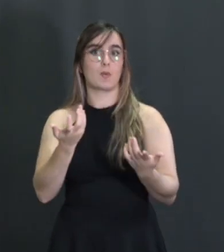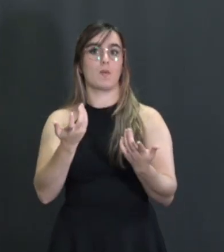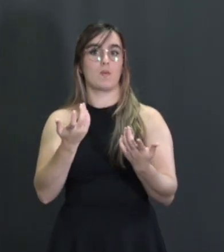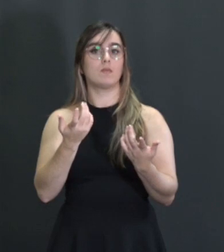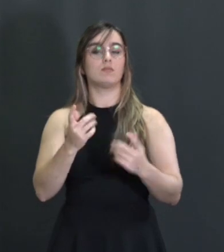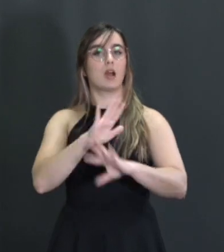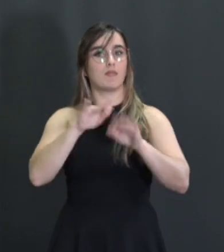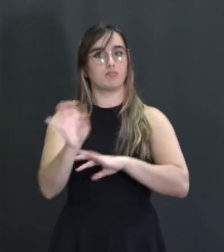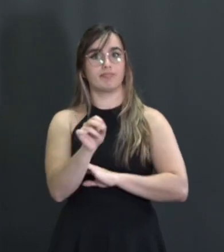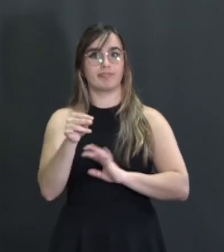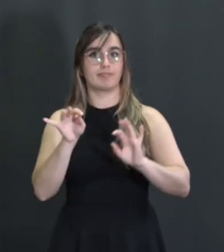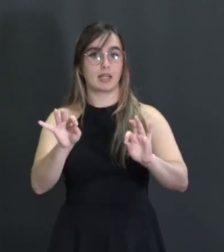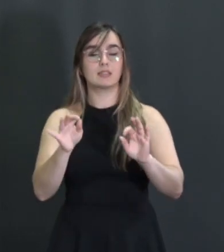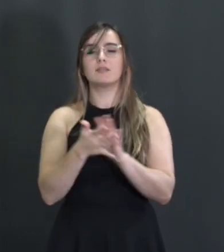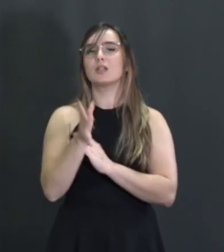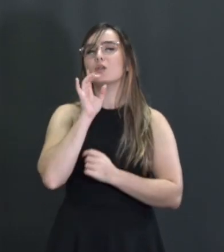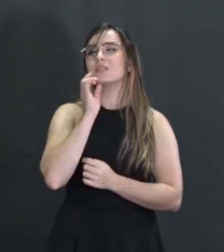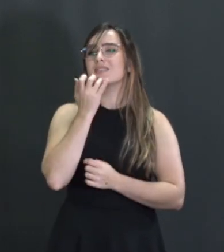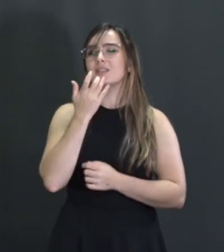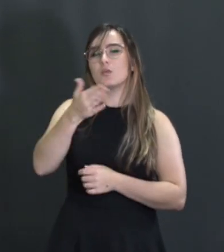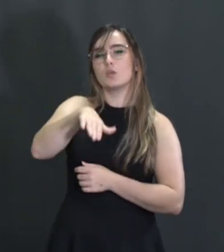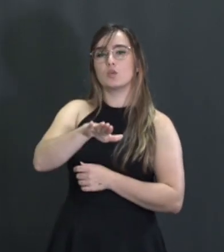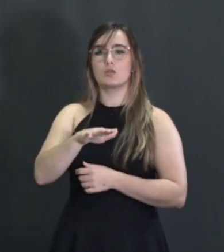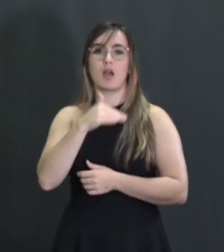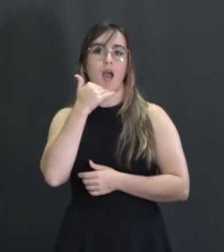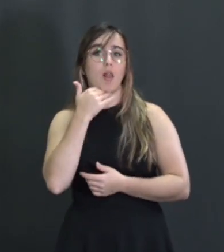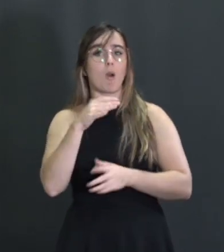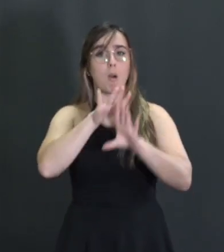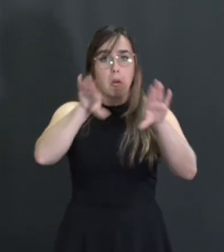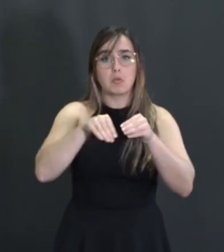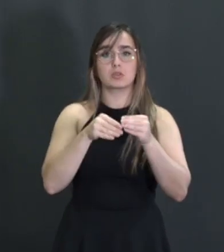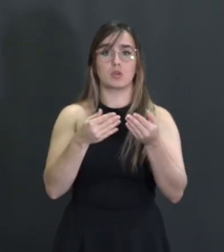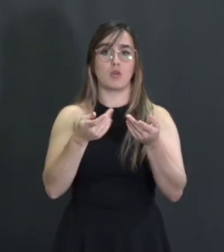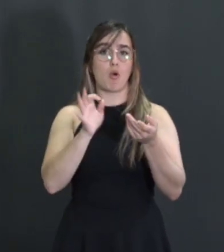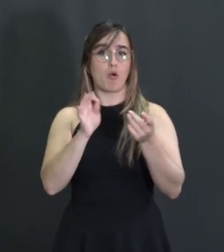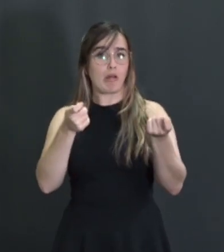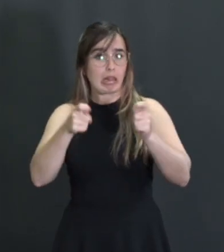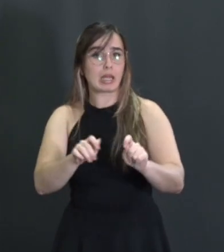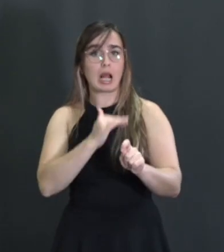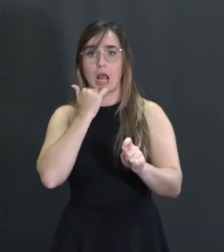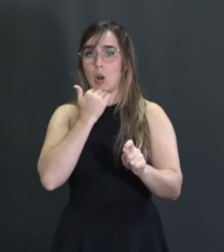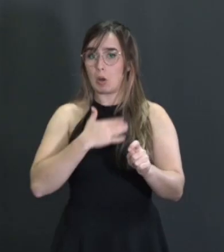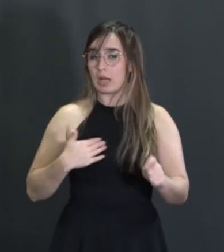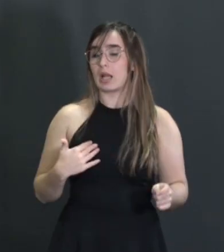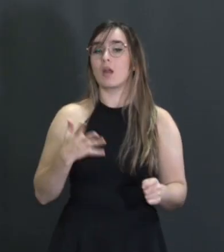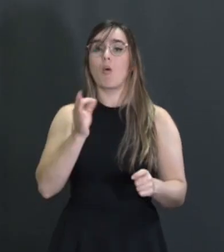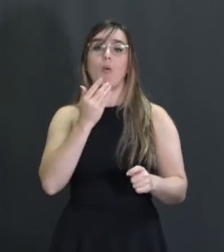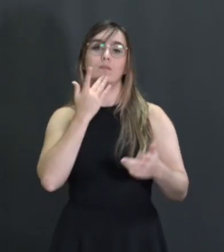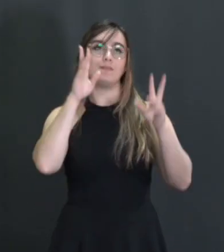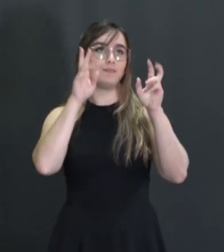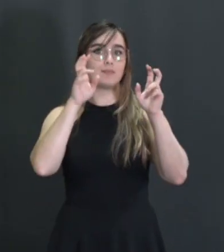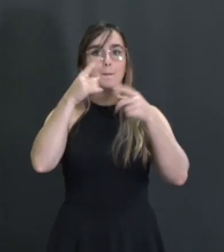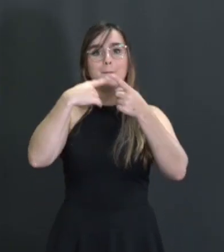Pero bueno, no sé si queréis hacer algún tipo de conclusión, de cierre, de un mensaje